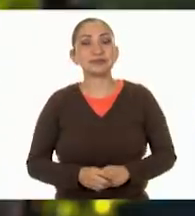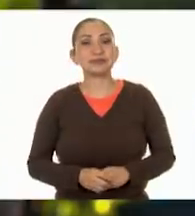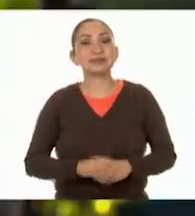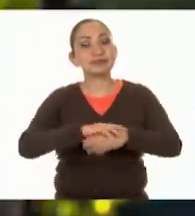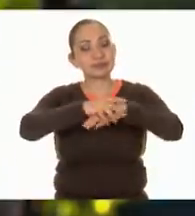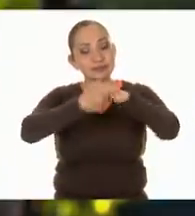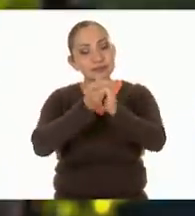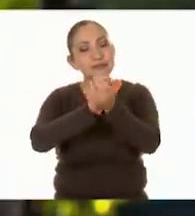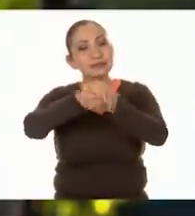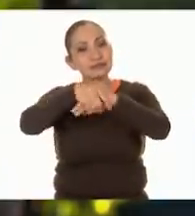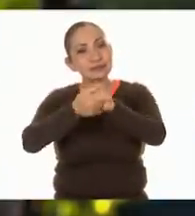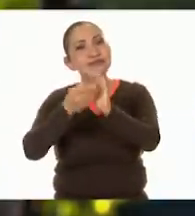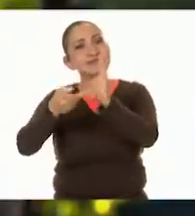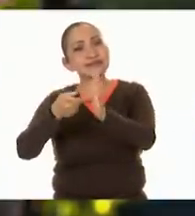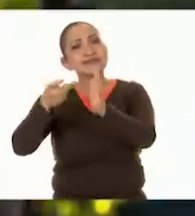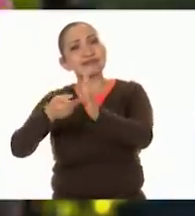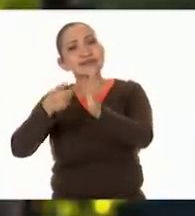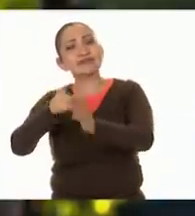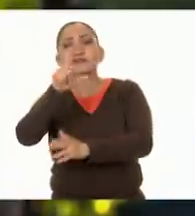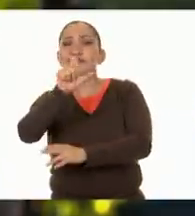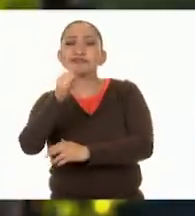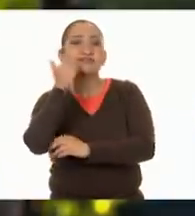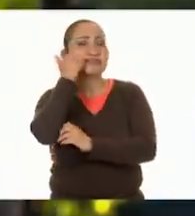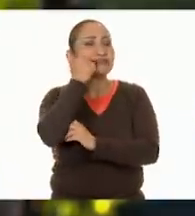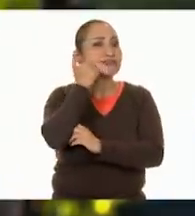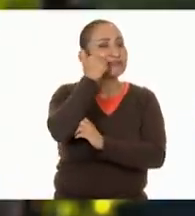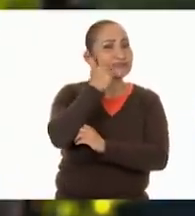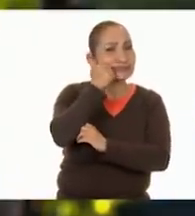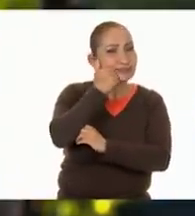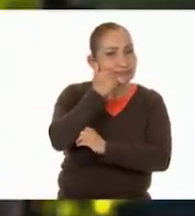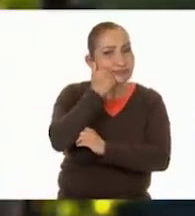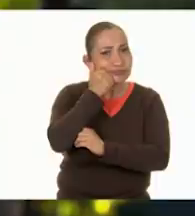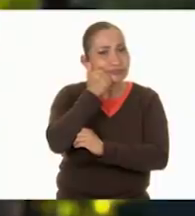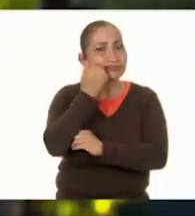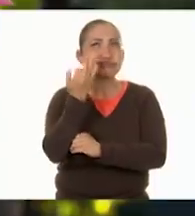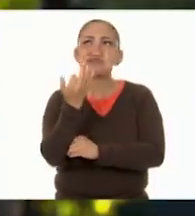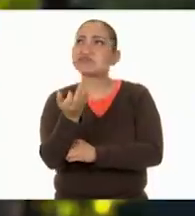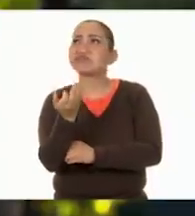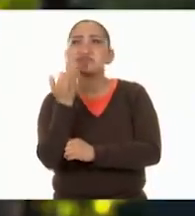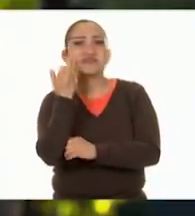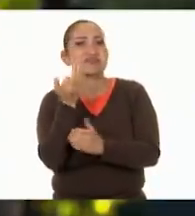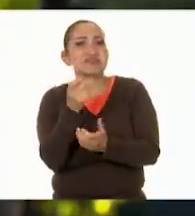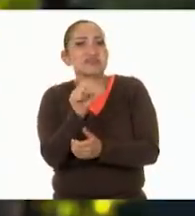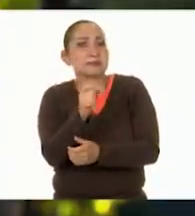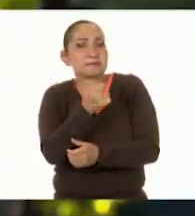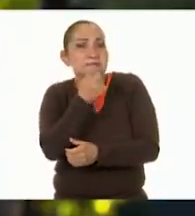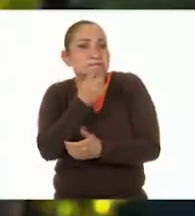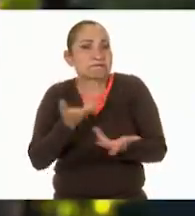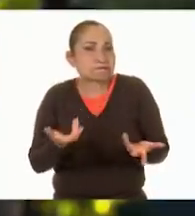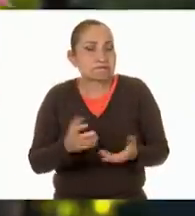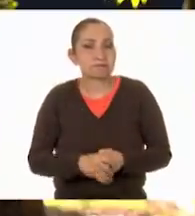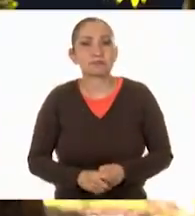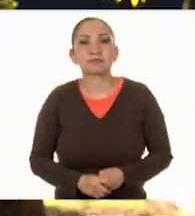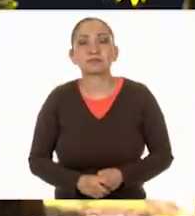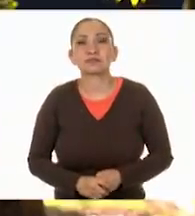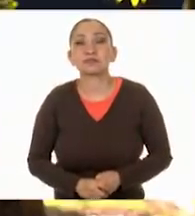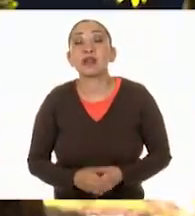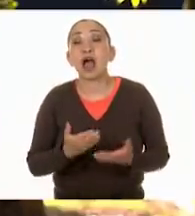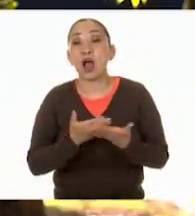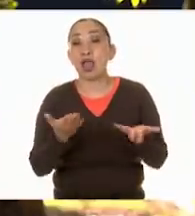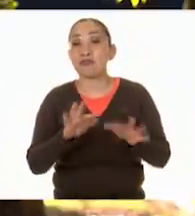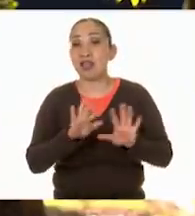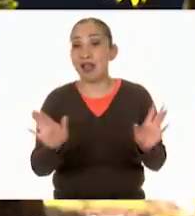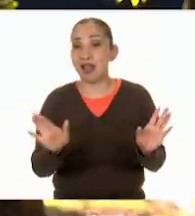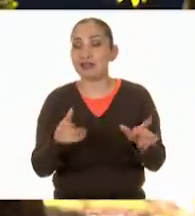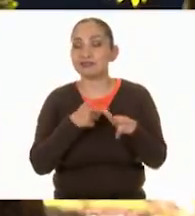cubrebocas. Lava tus manos frecuentemente con agua y con jabón por lo menos durante 20 segundos. Ahora